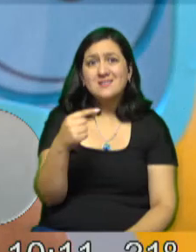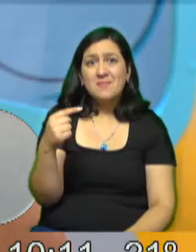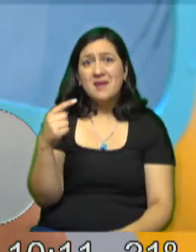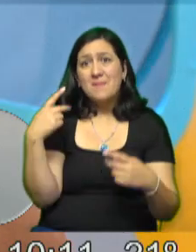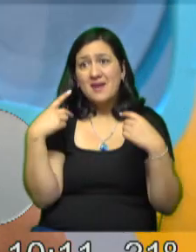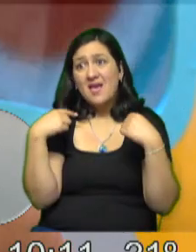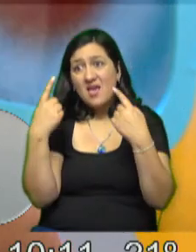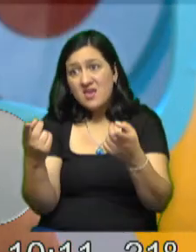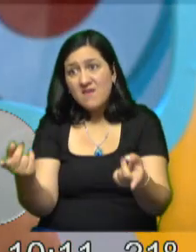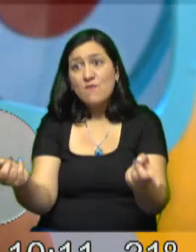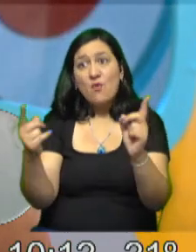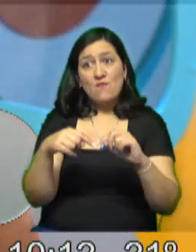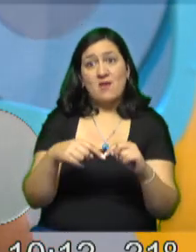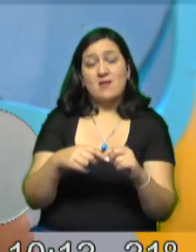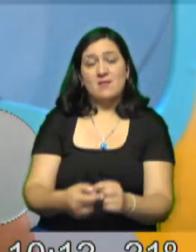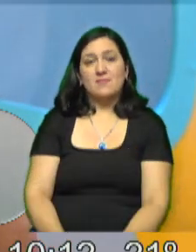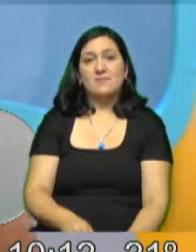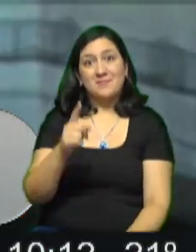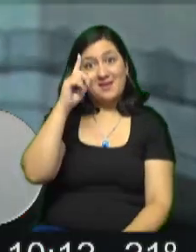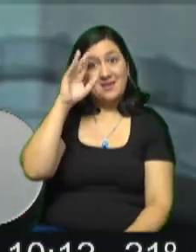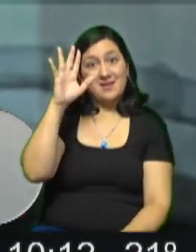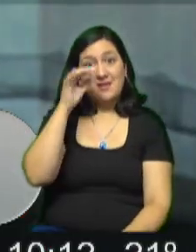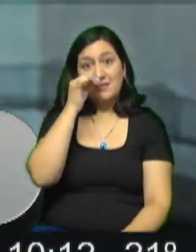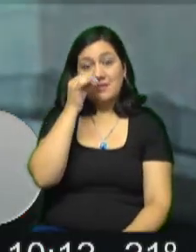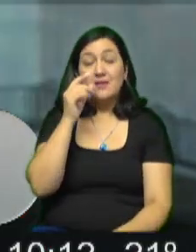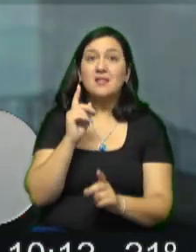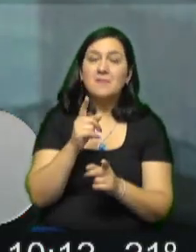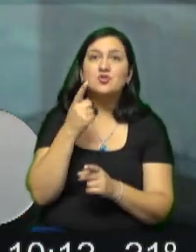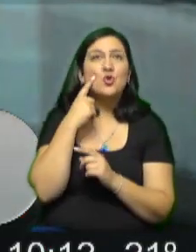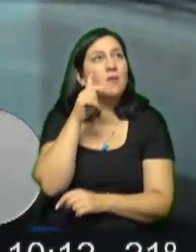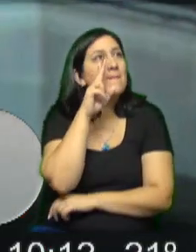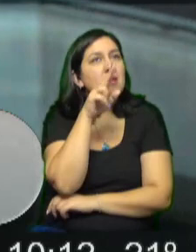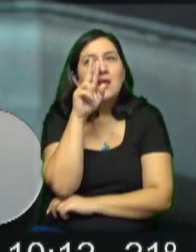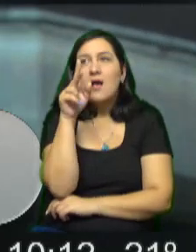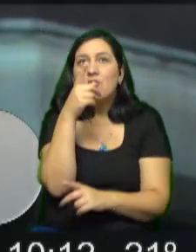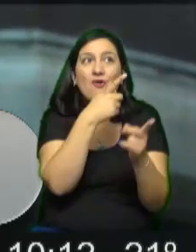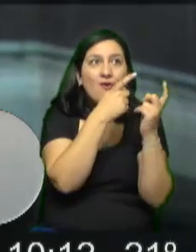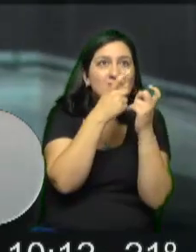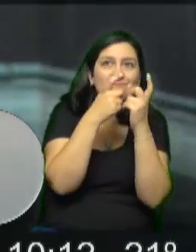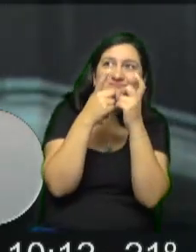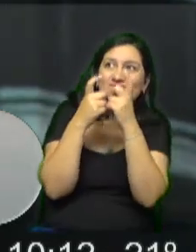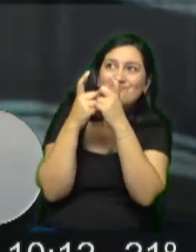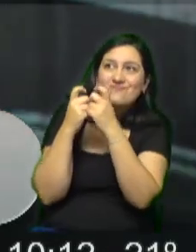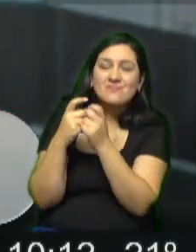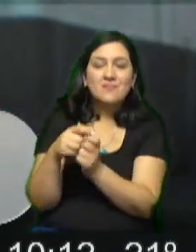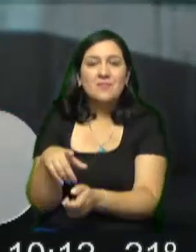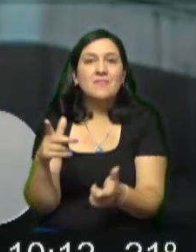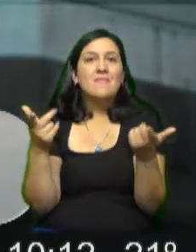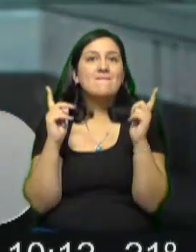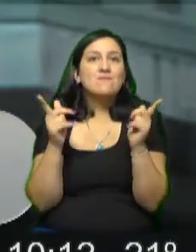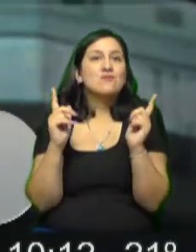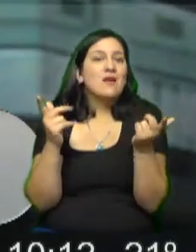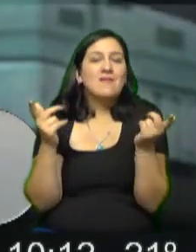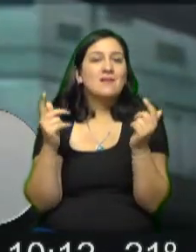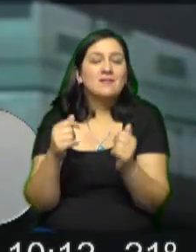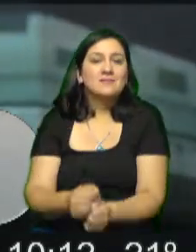para conversaciones, ahí había mucho silencio. Imagínate, y también para la observación y disfrutar esa antigua curiosidad mía